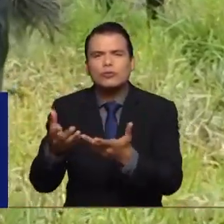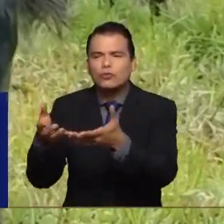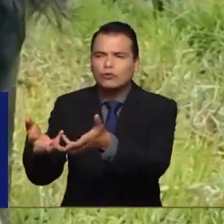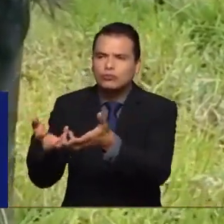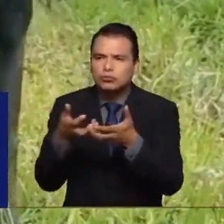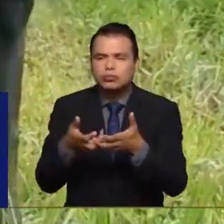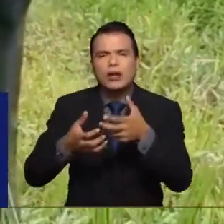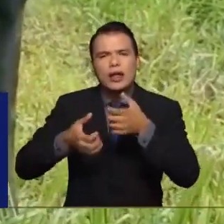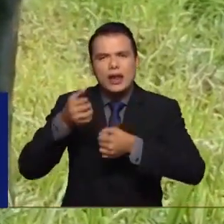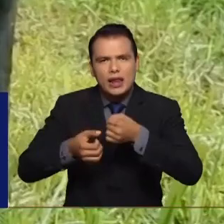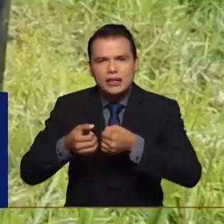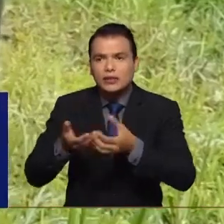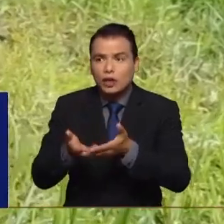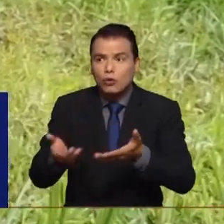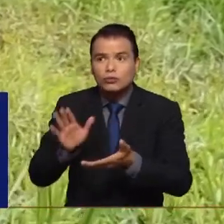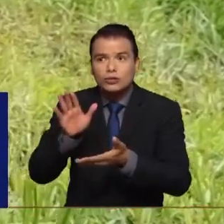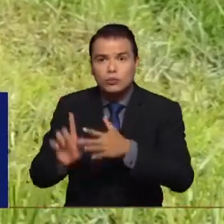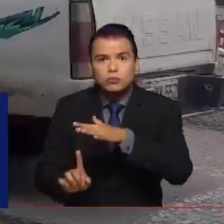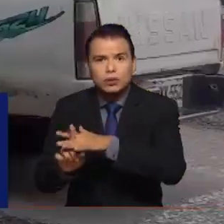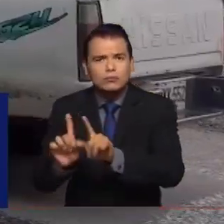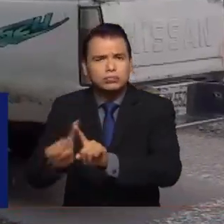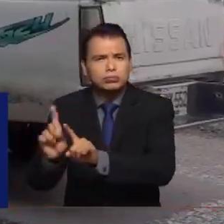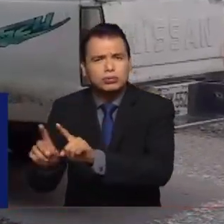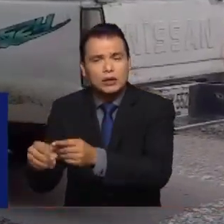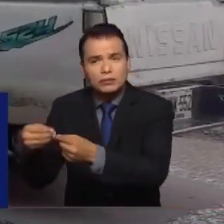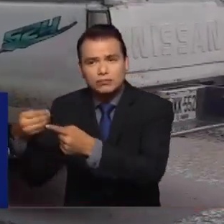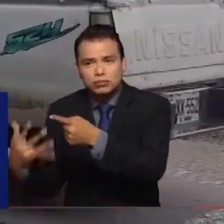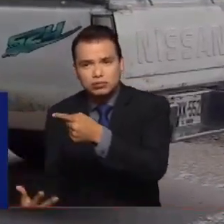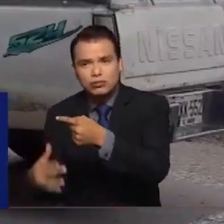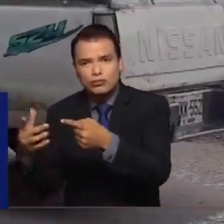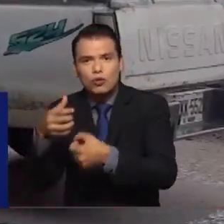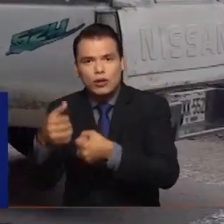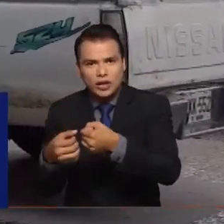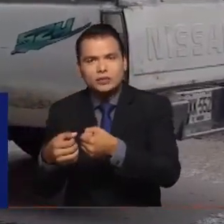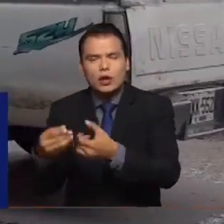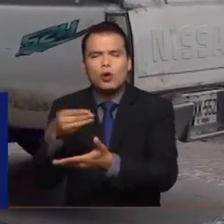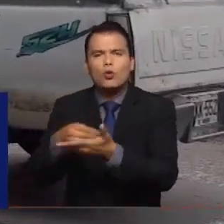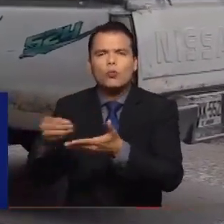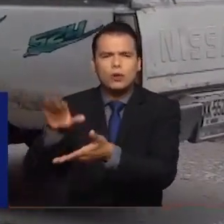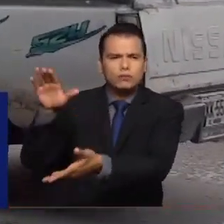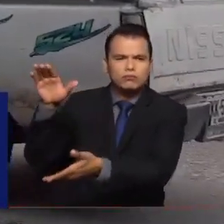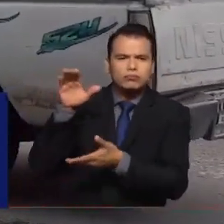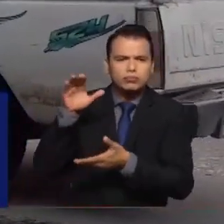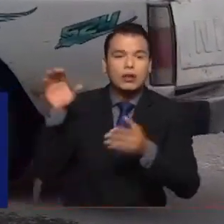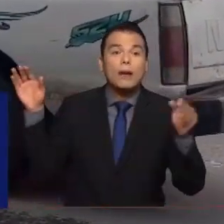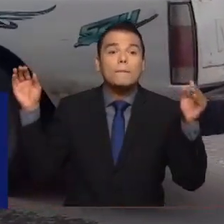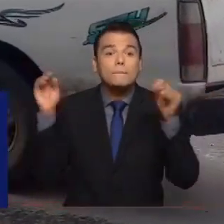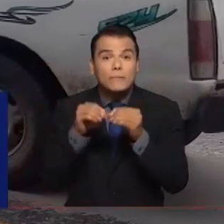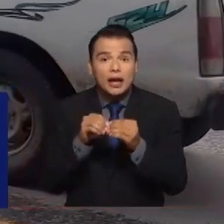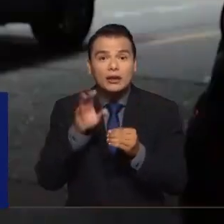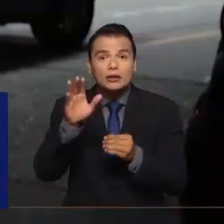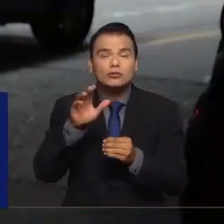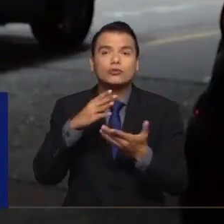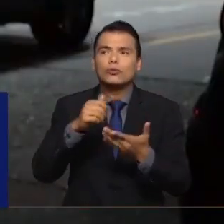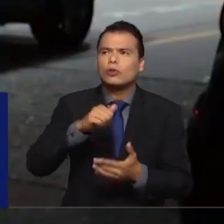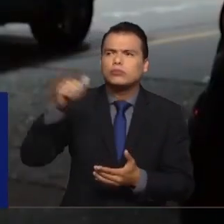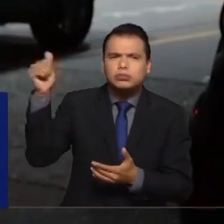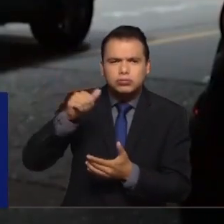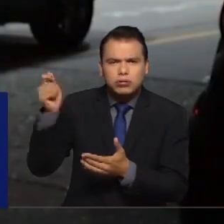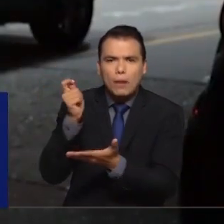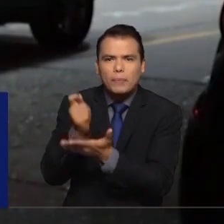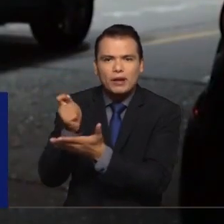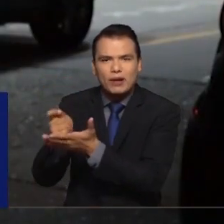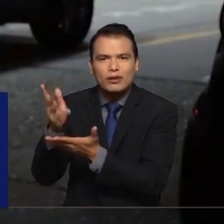compra de sus productos derivados. Asimismo, el pago de fletes del transporte de bienes menos perecederos en